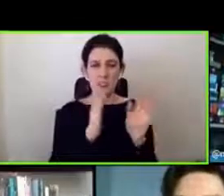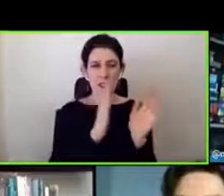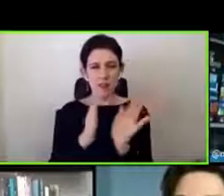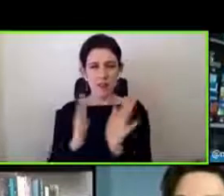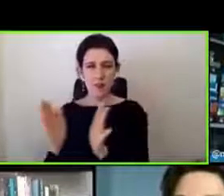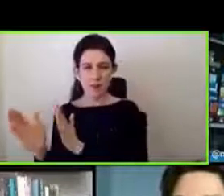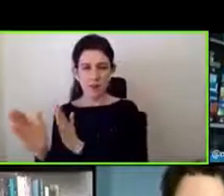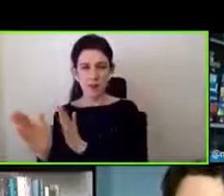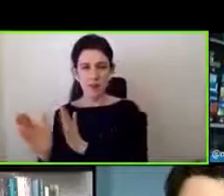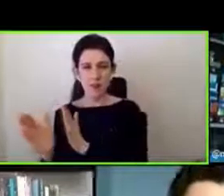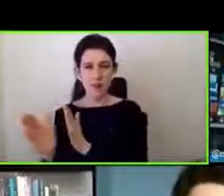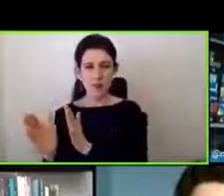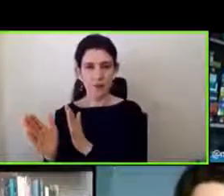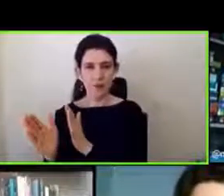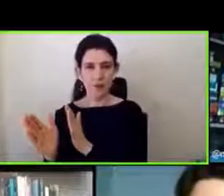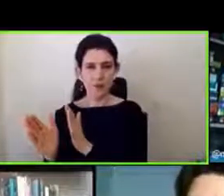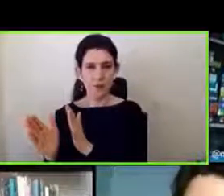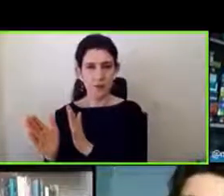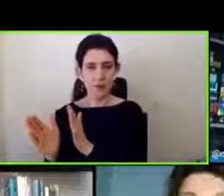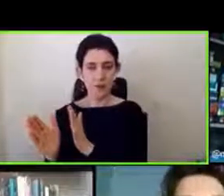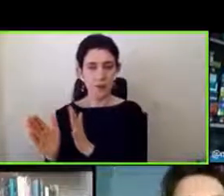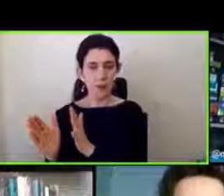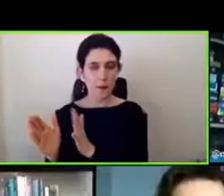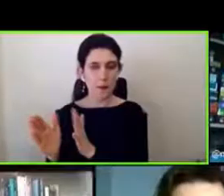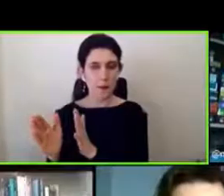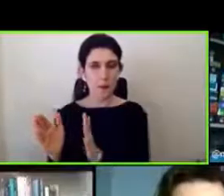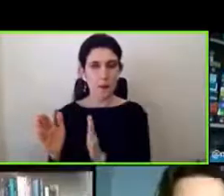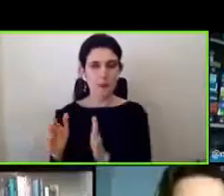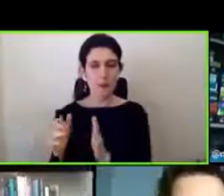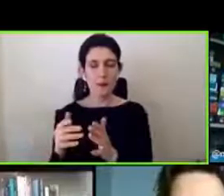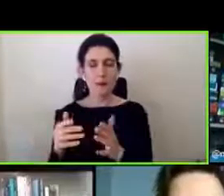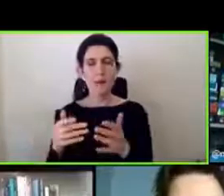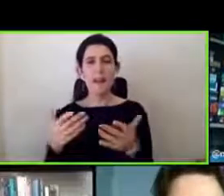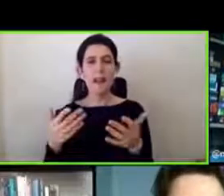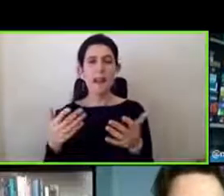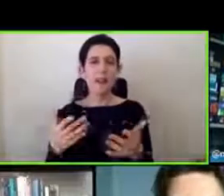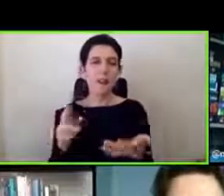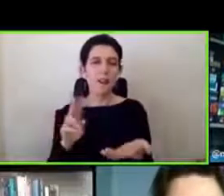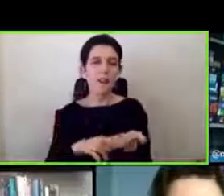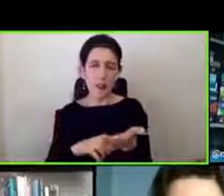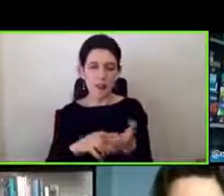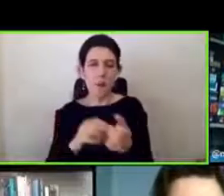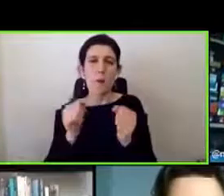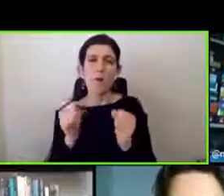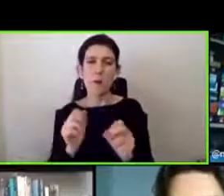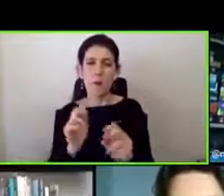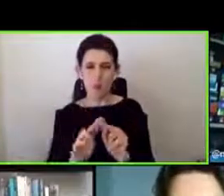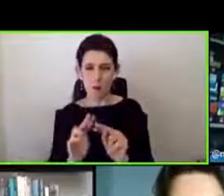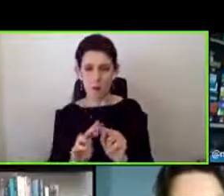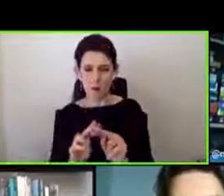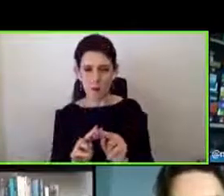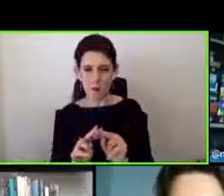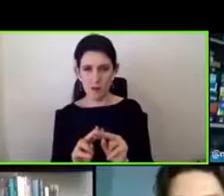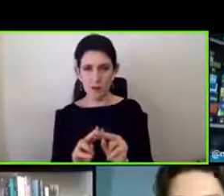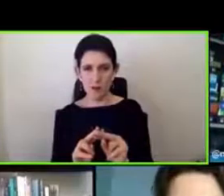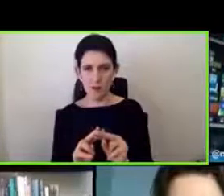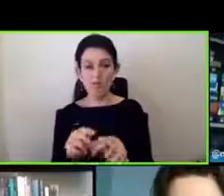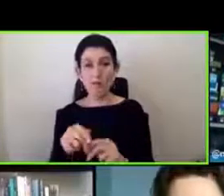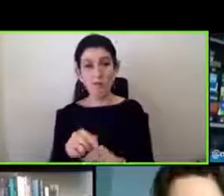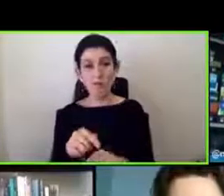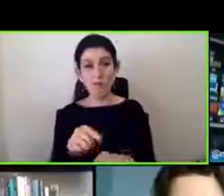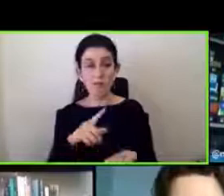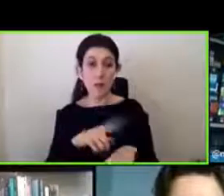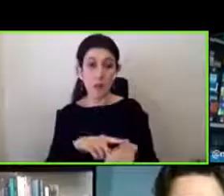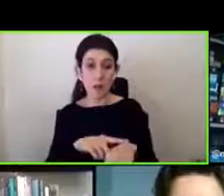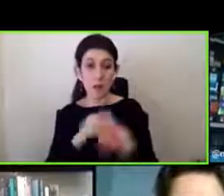algo que sea no tan ideal, algo que sea real. O sea, ¿qué es lo que podemos hacer? Entonces, dedicar algunos